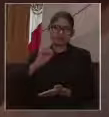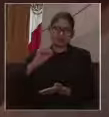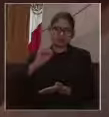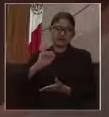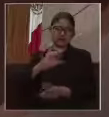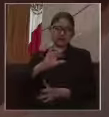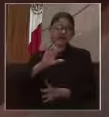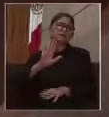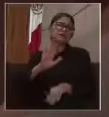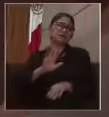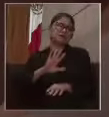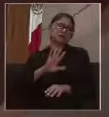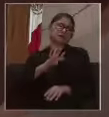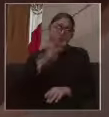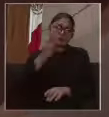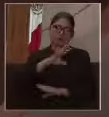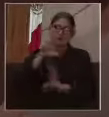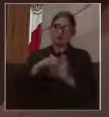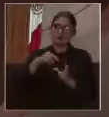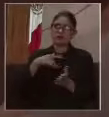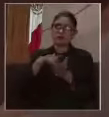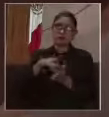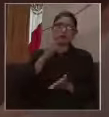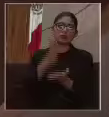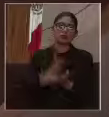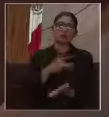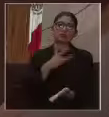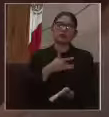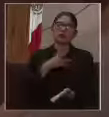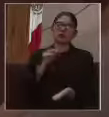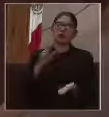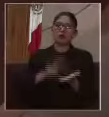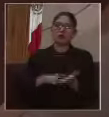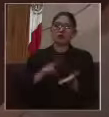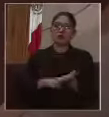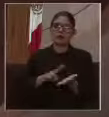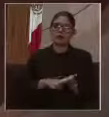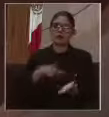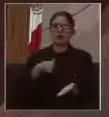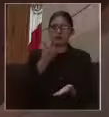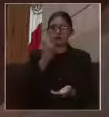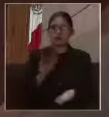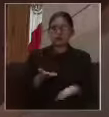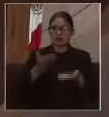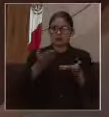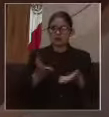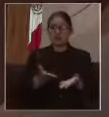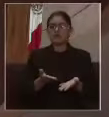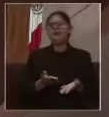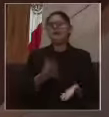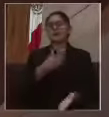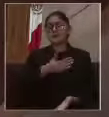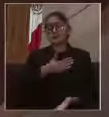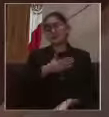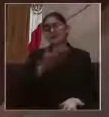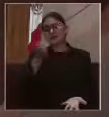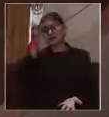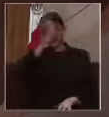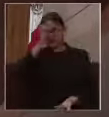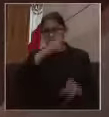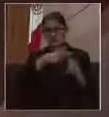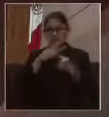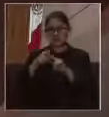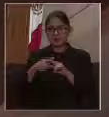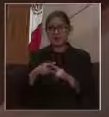parte fundamental, en tanto que efectivamente son inoperantes. Sin embargo, quiero hacer constar que ha sido mi criterio constante que